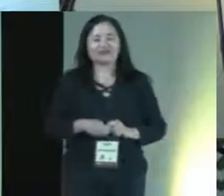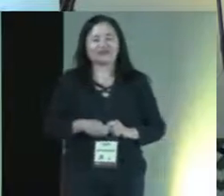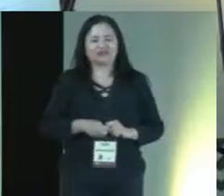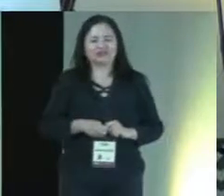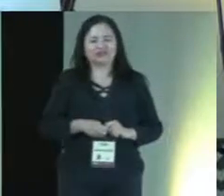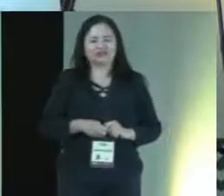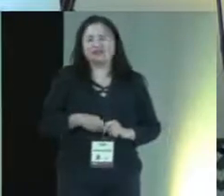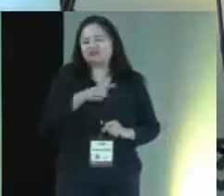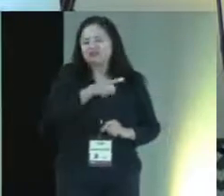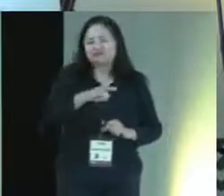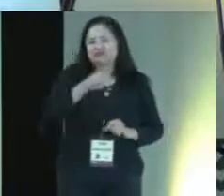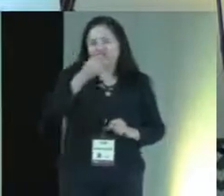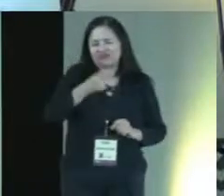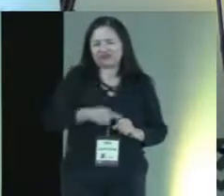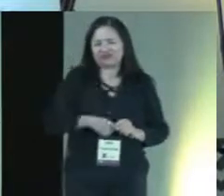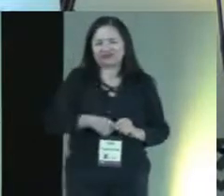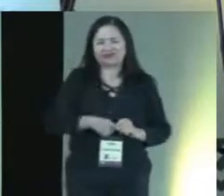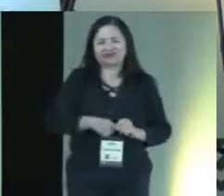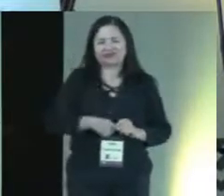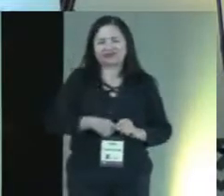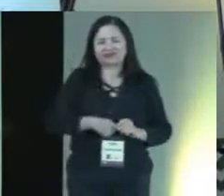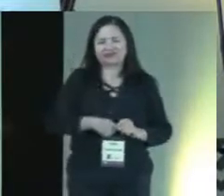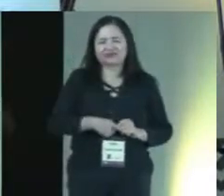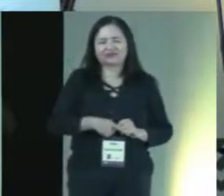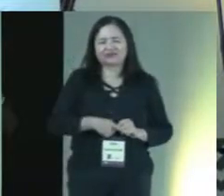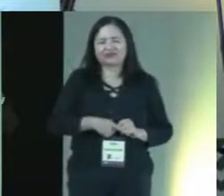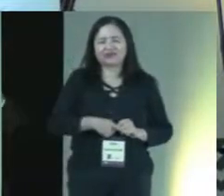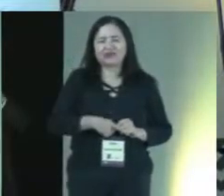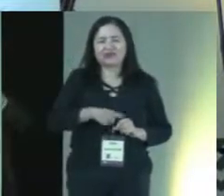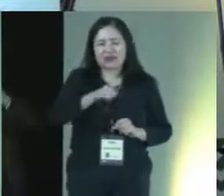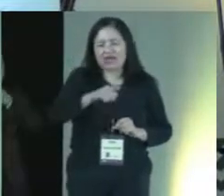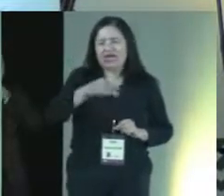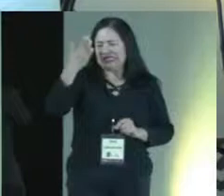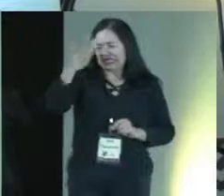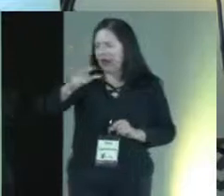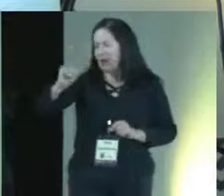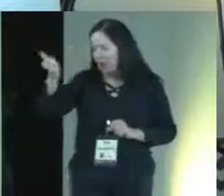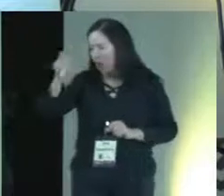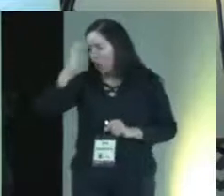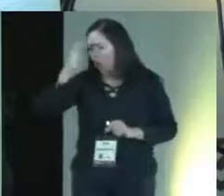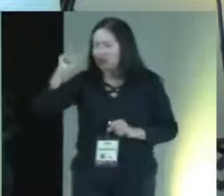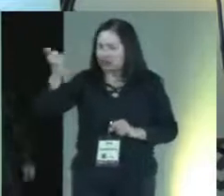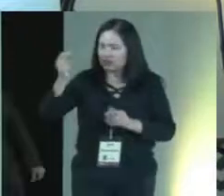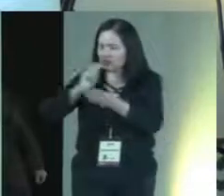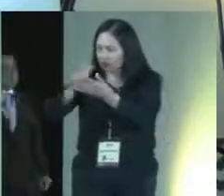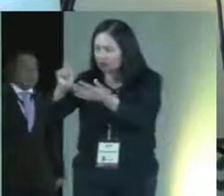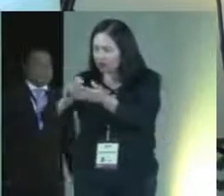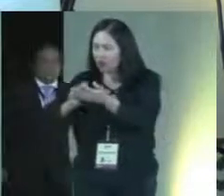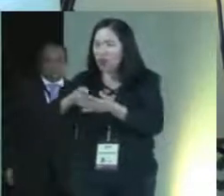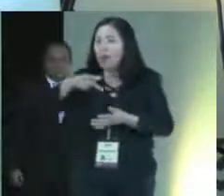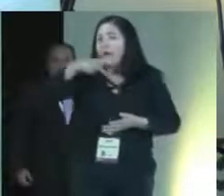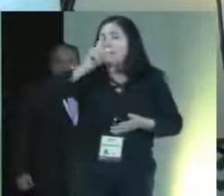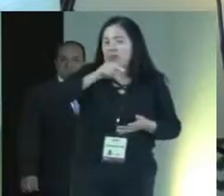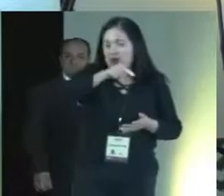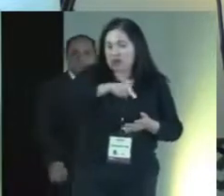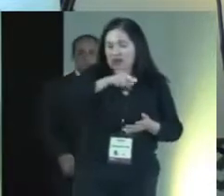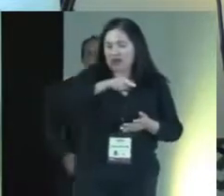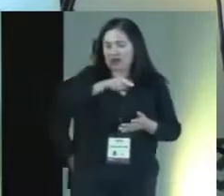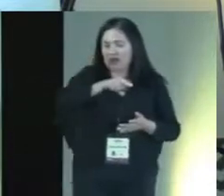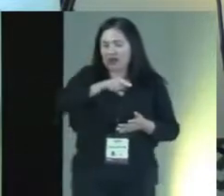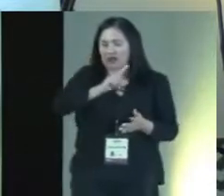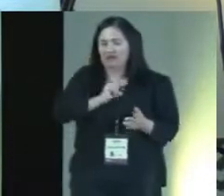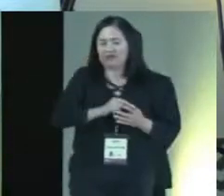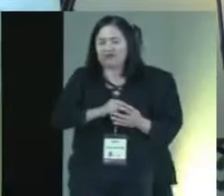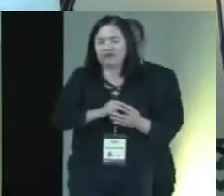que no desconoce los aportes de otros autores, pero que genera su versión a partir,